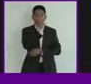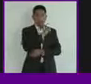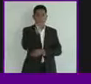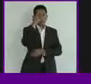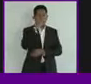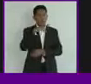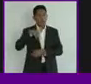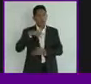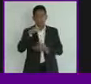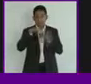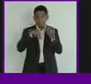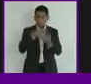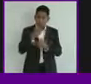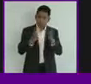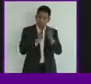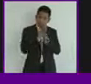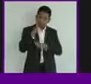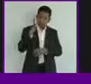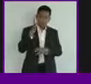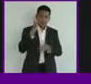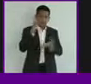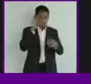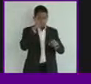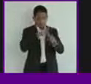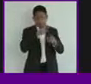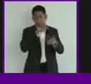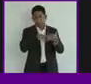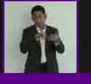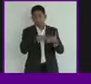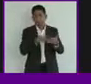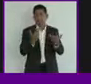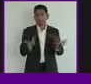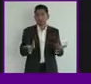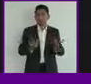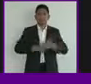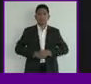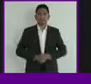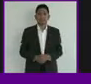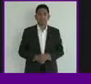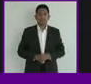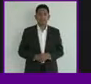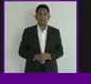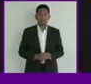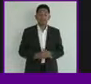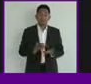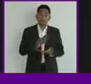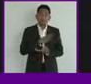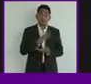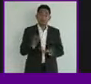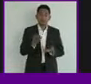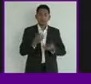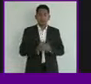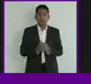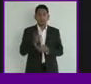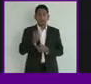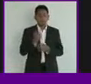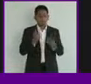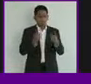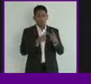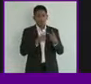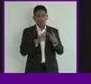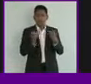y de participación da un amplio margen al debate y al cuestionamiento de problemáticas y planteamientos de soluciones en